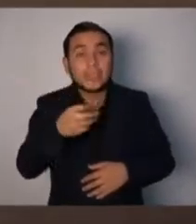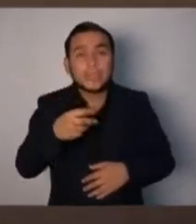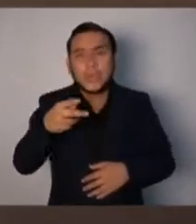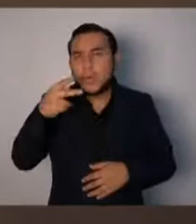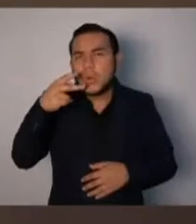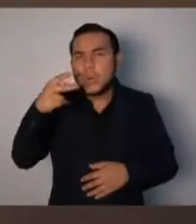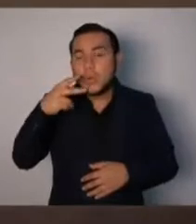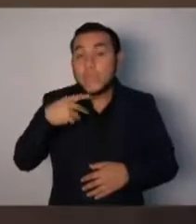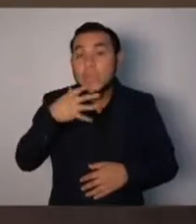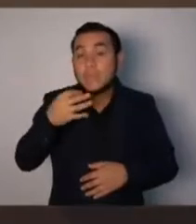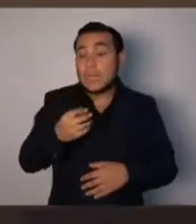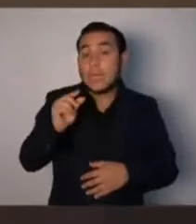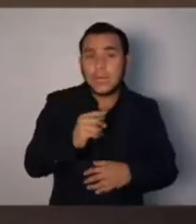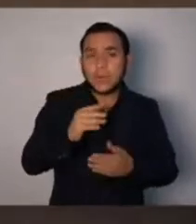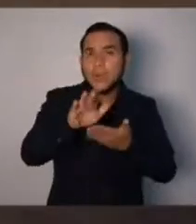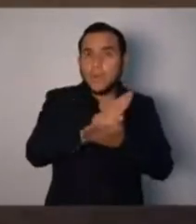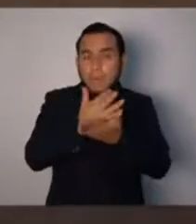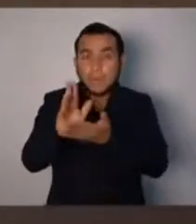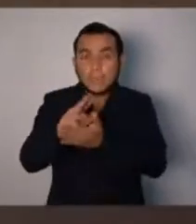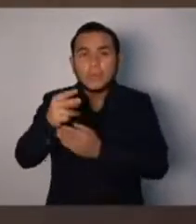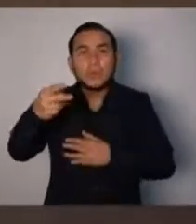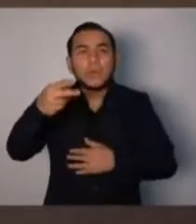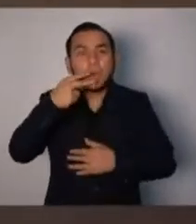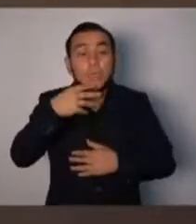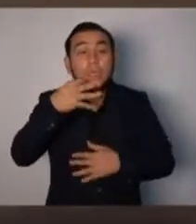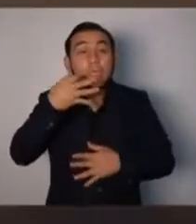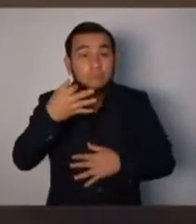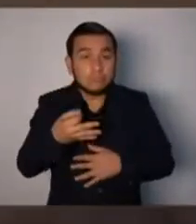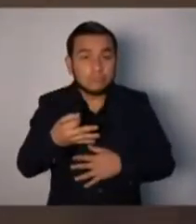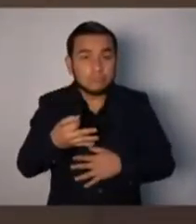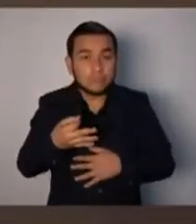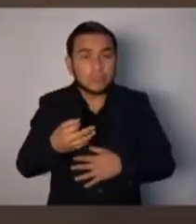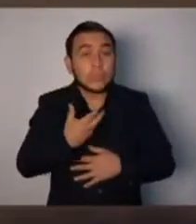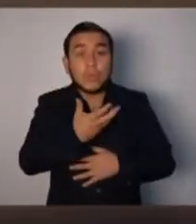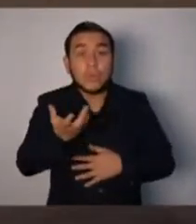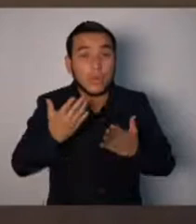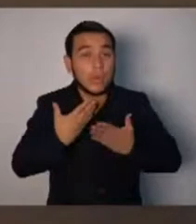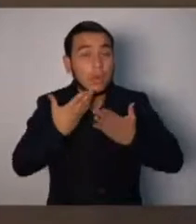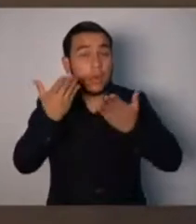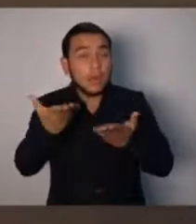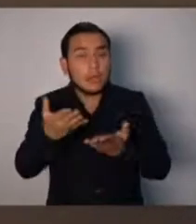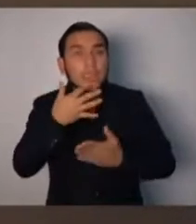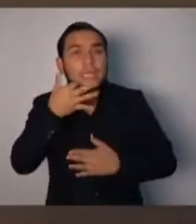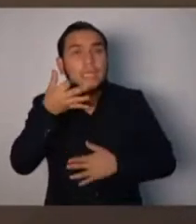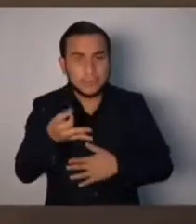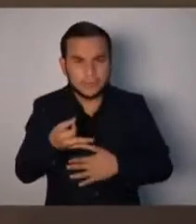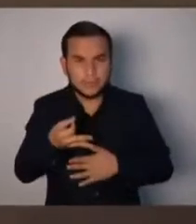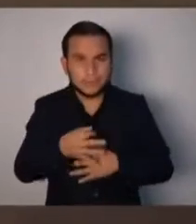iglesias entrega la mercè y le daban el cigarrillo porque era su superior o me lo comentan fumes el de usted